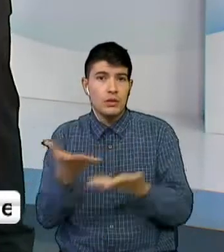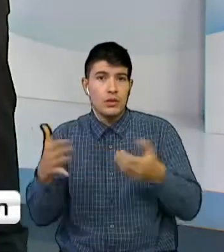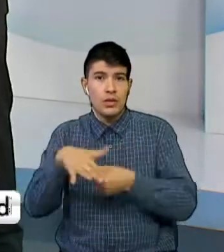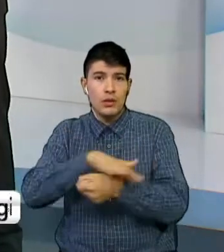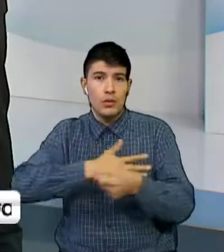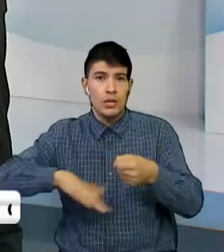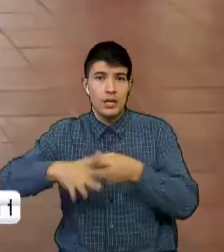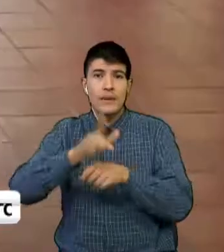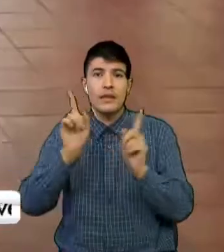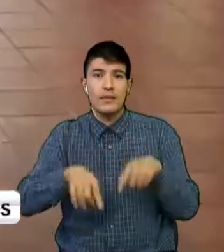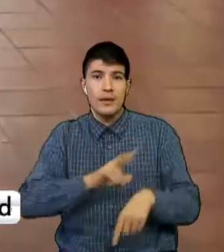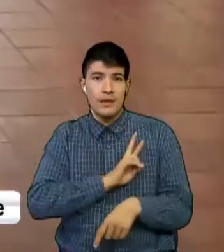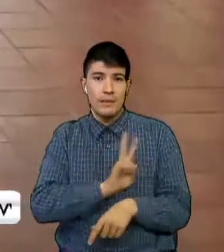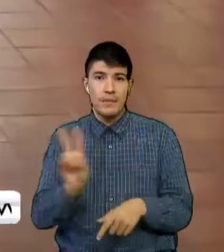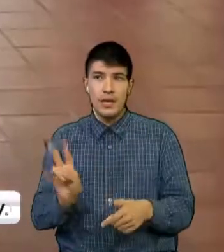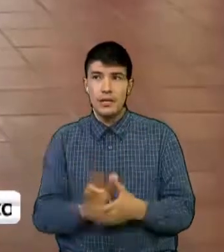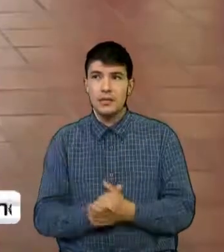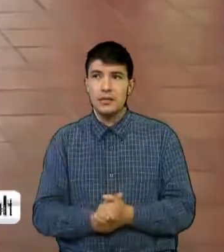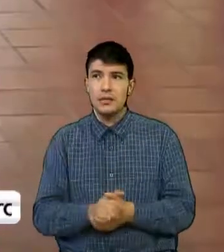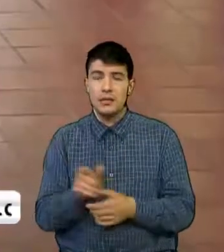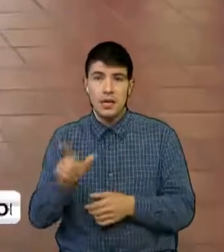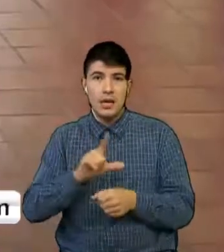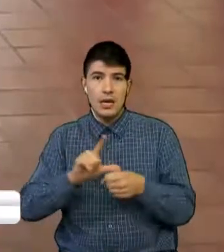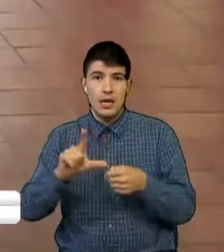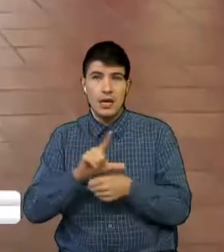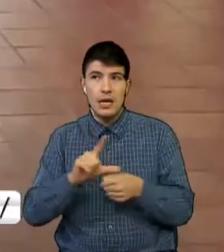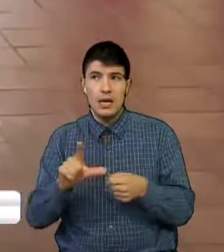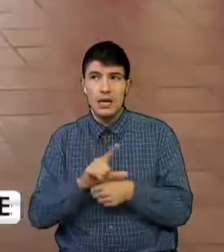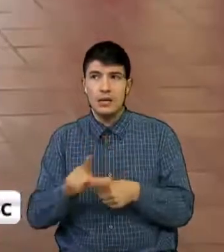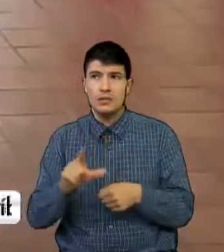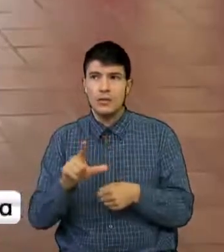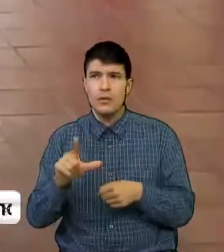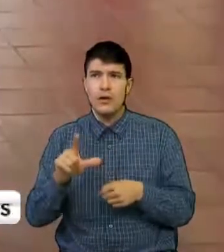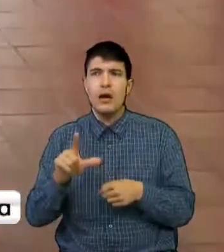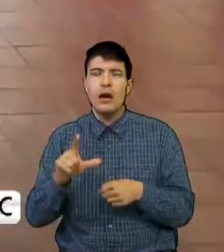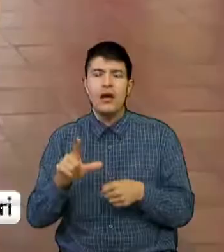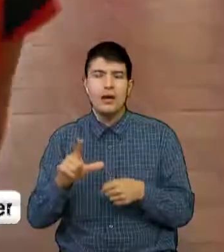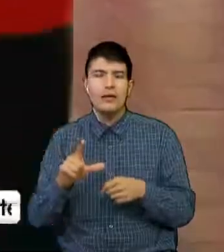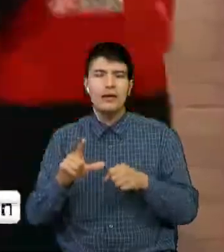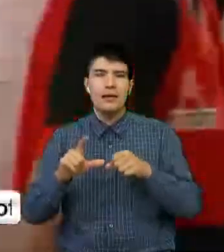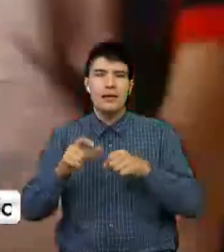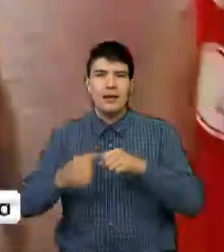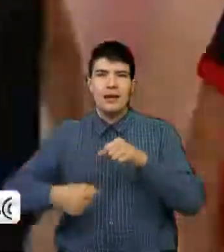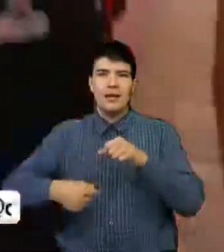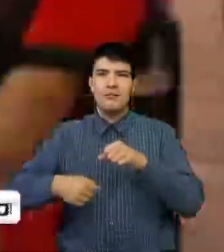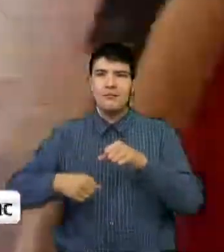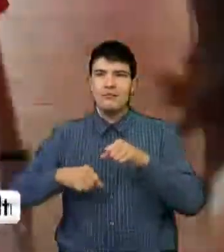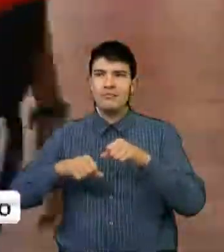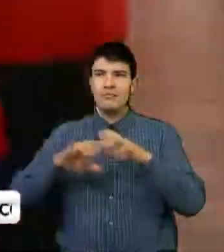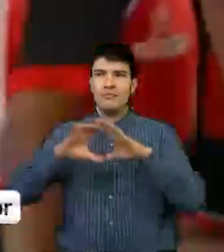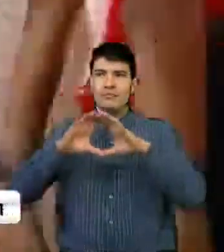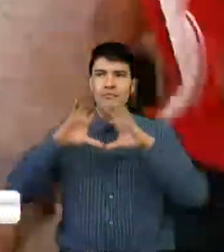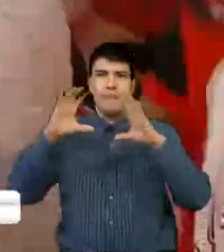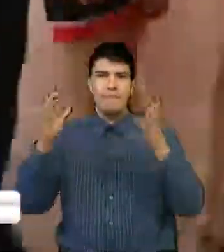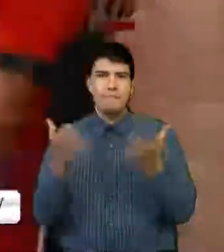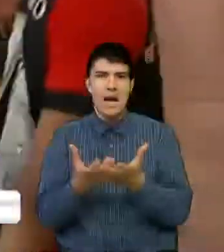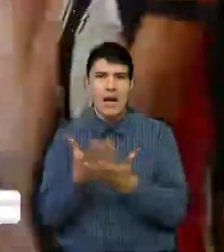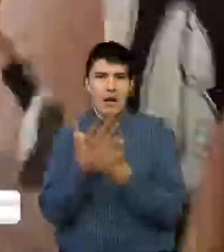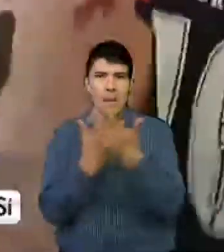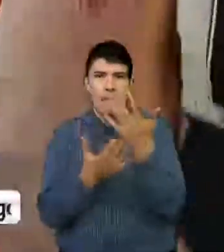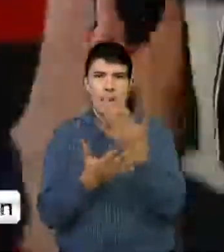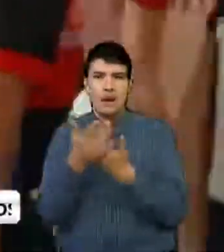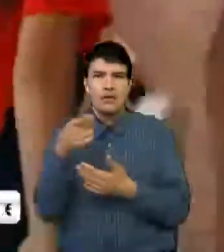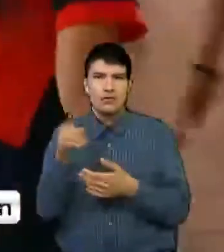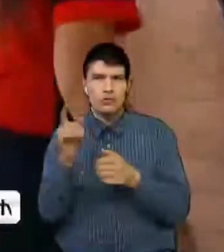cauca la liga norte santandereana de balonmano a pesar de haberse conformado hace apenas dos años viene trabajando de manera